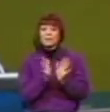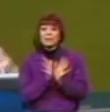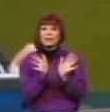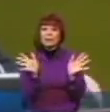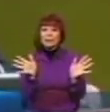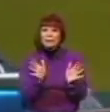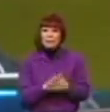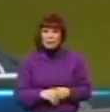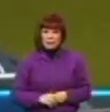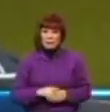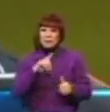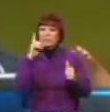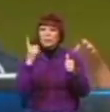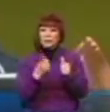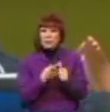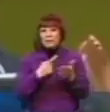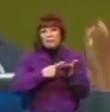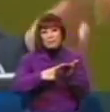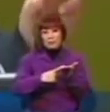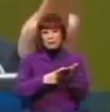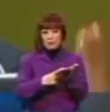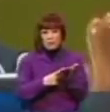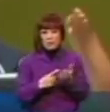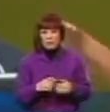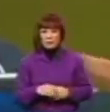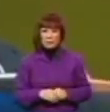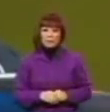y su primera sesión plenaria.